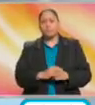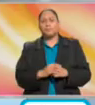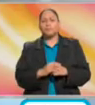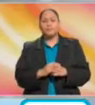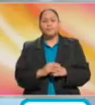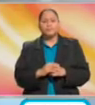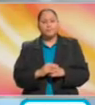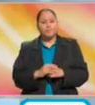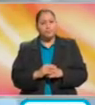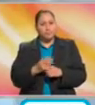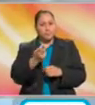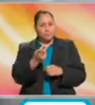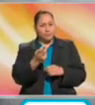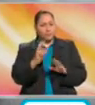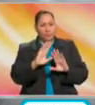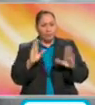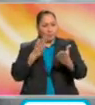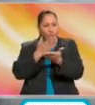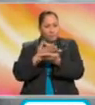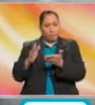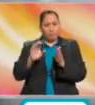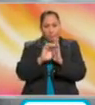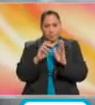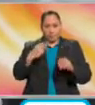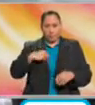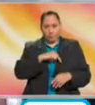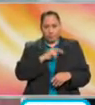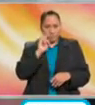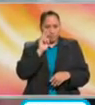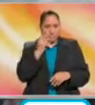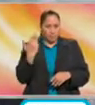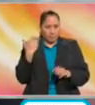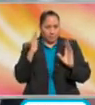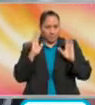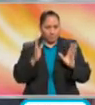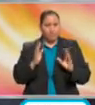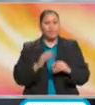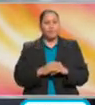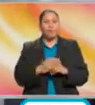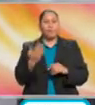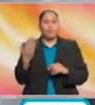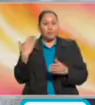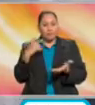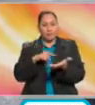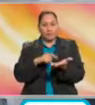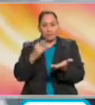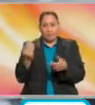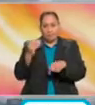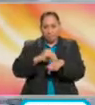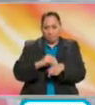supuesto, ya nada que ver porque lo hemos visto cuando recién se